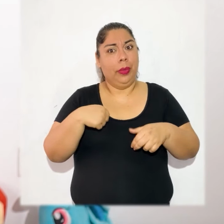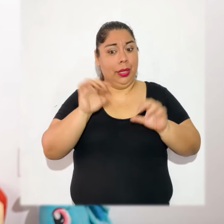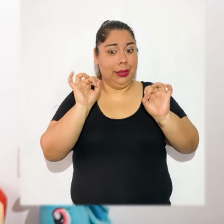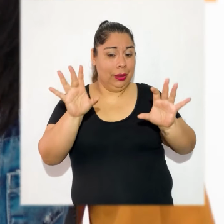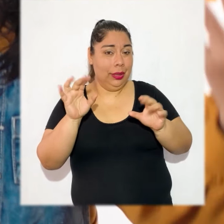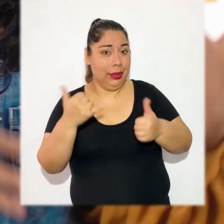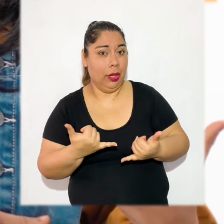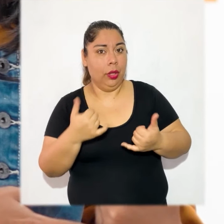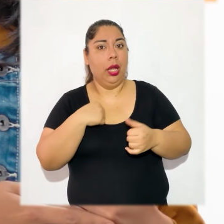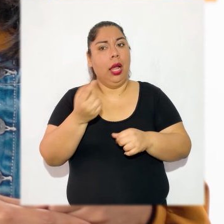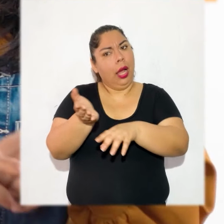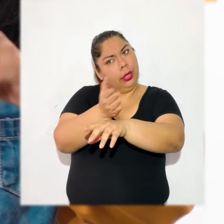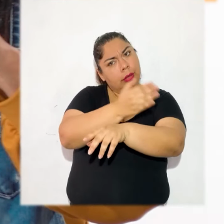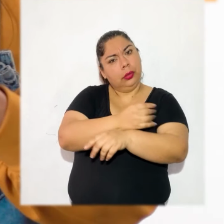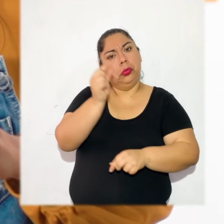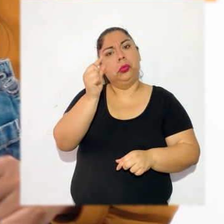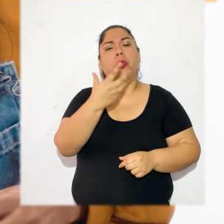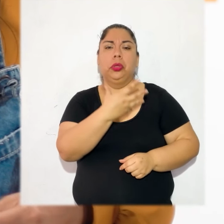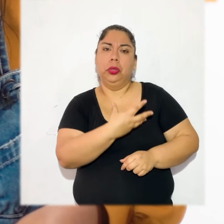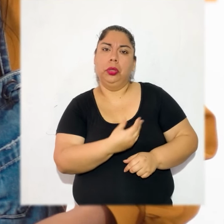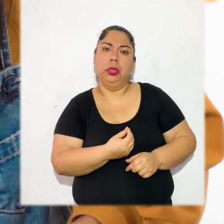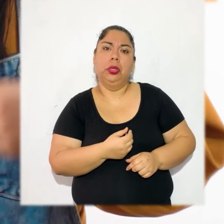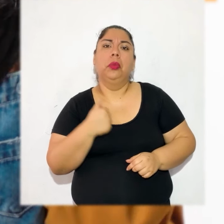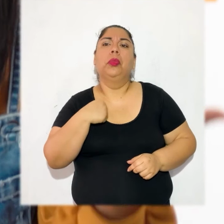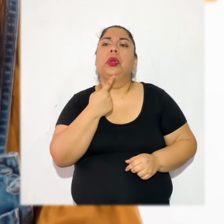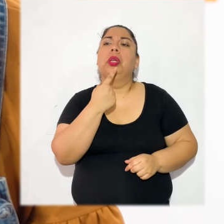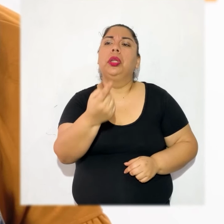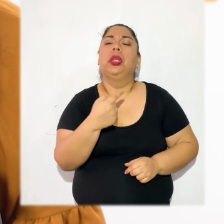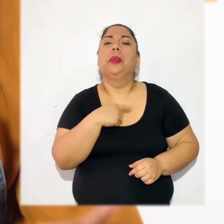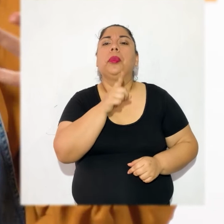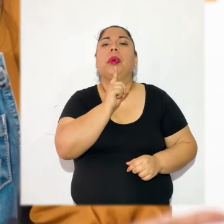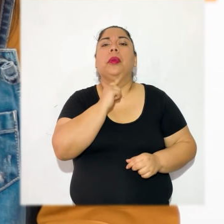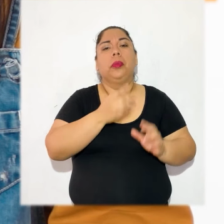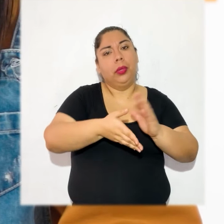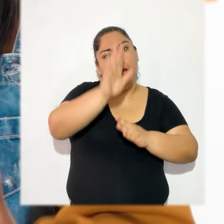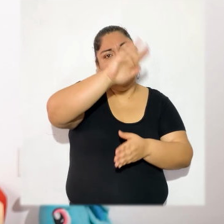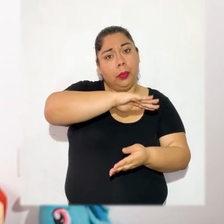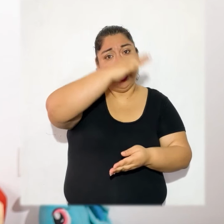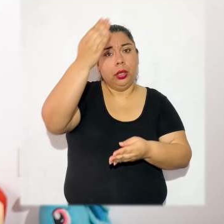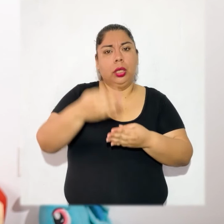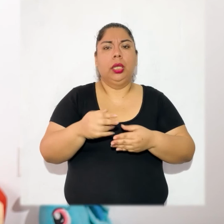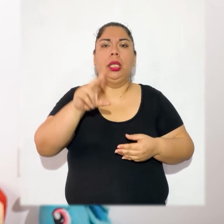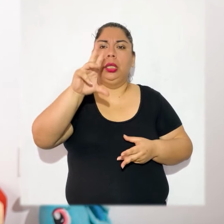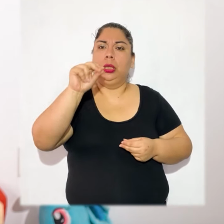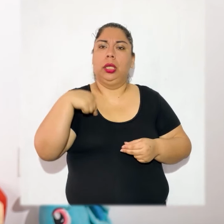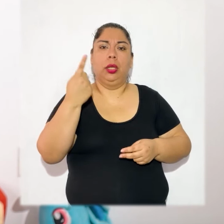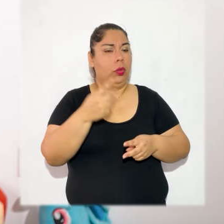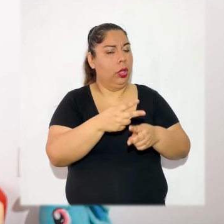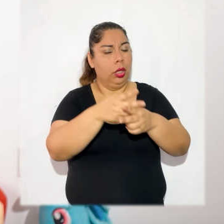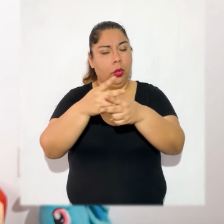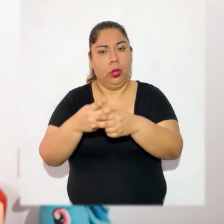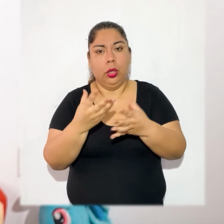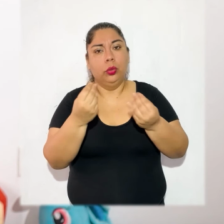lista ahora. Al principio estaba un poquito triste porque le insistí a mi papá para ir al parque y él me dijo que tuvimos que